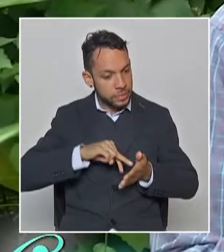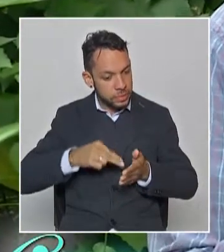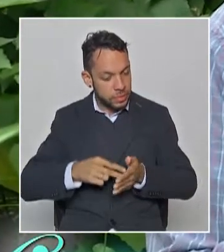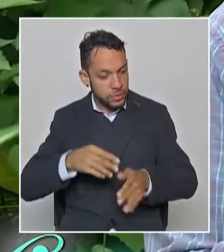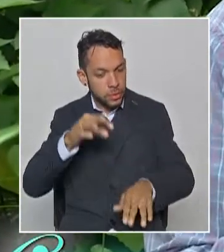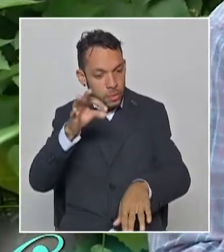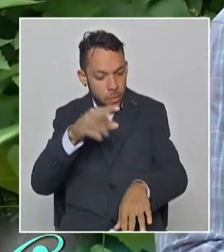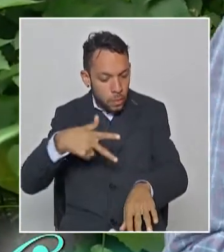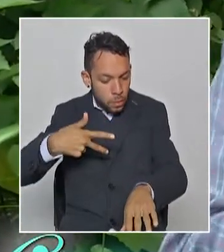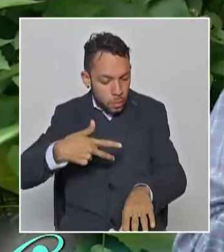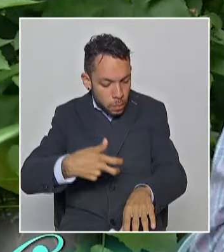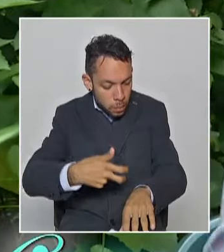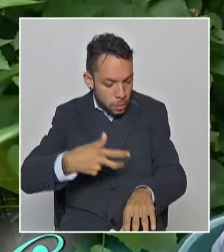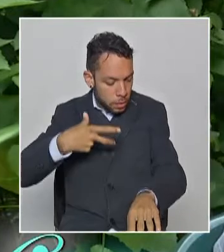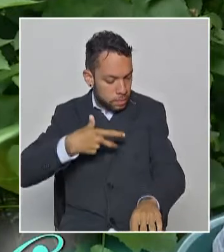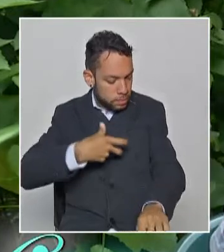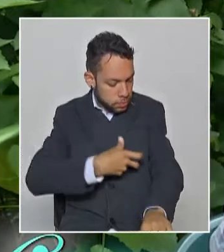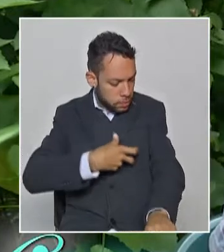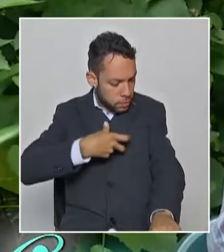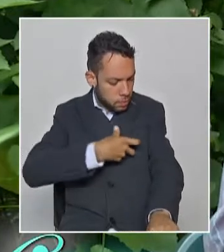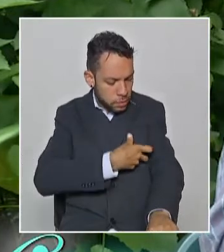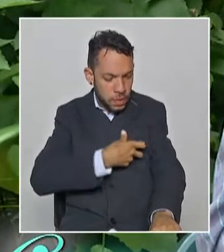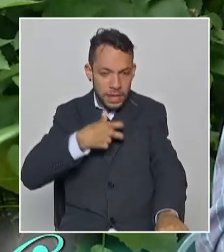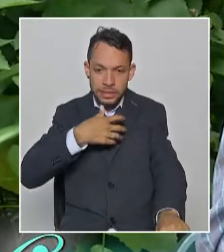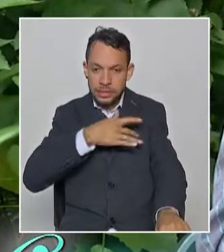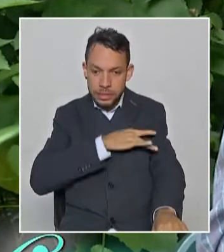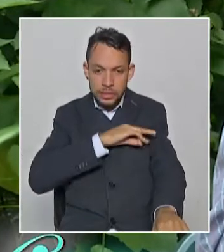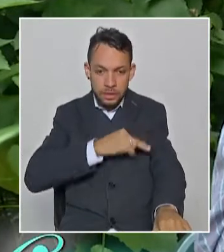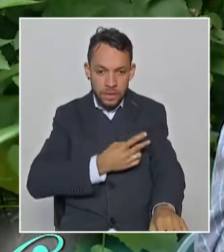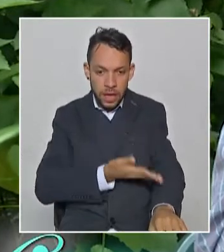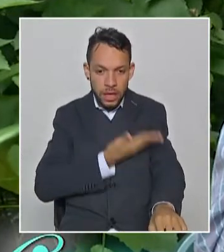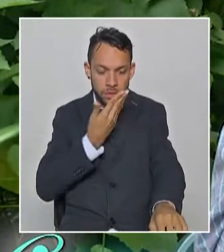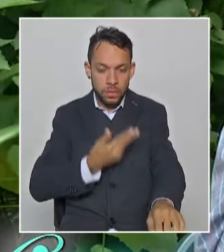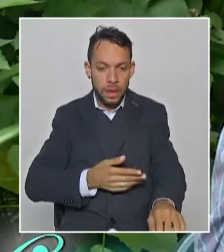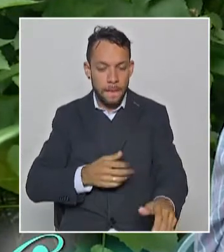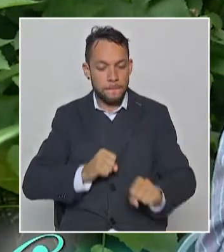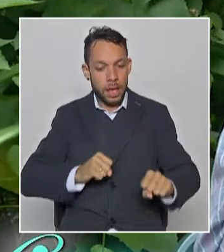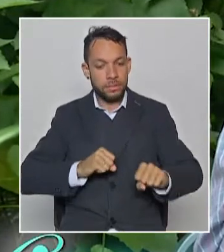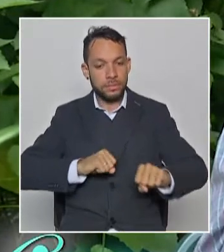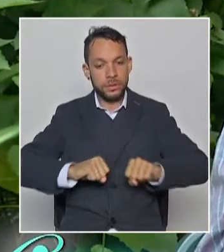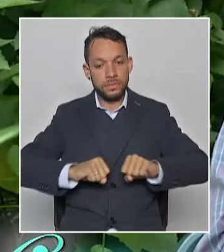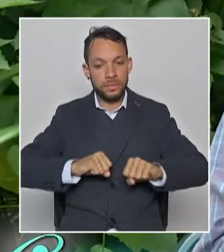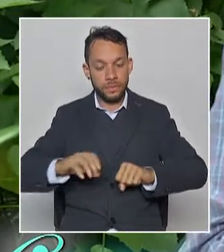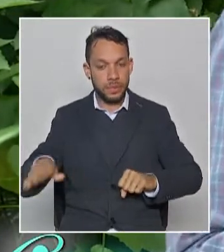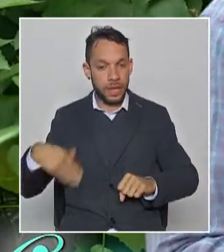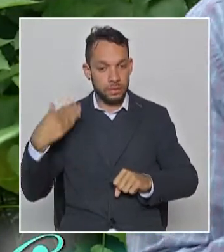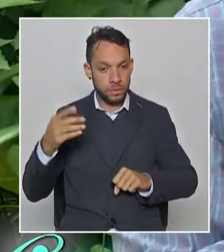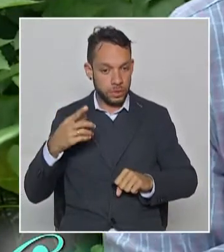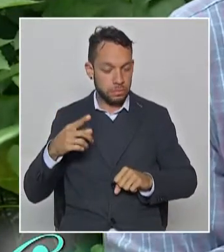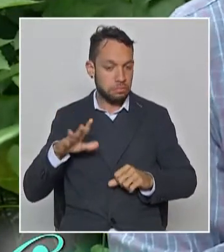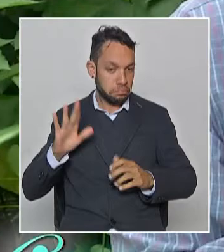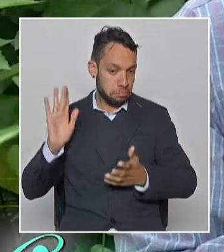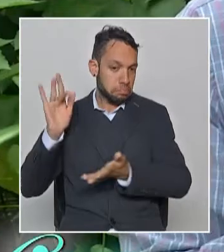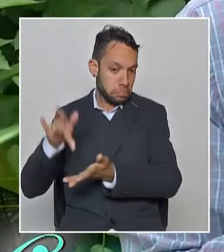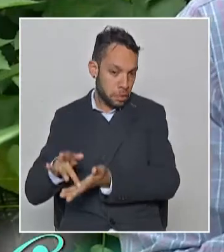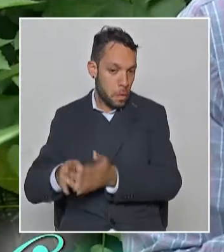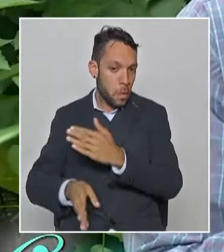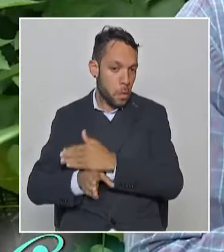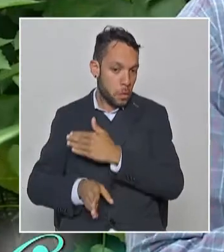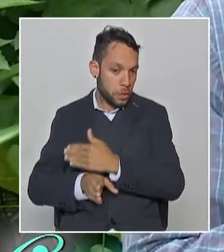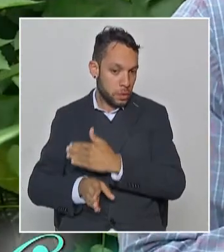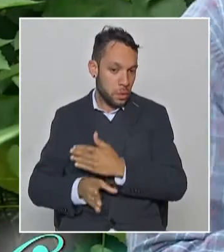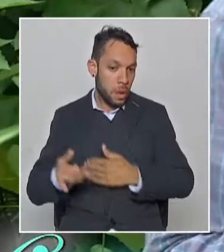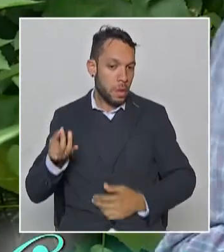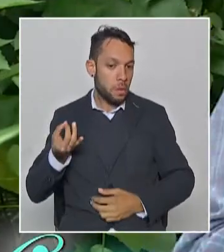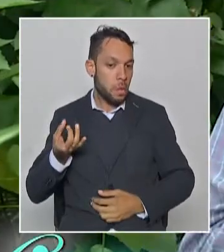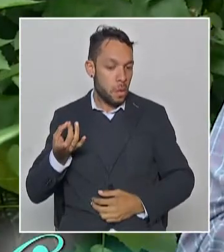que se colocaban en el punto donde tenía el dolor y a los siguientes 8 días fui, porque tenía el dolor y